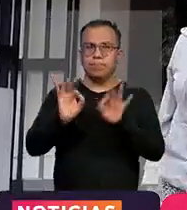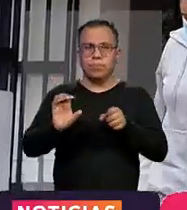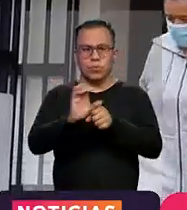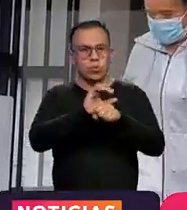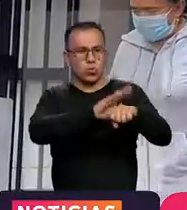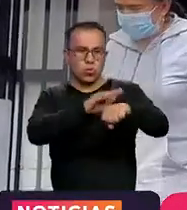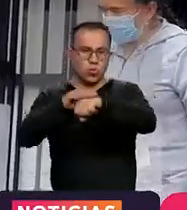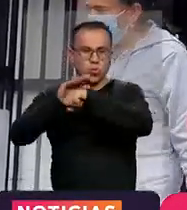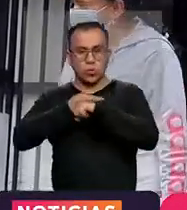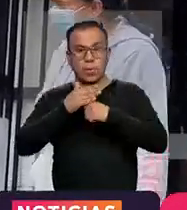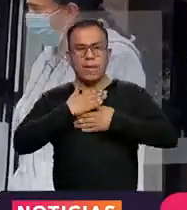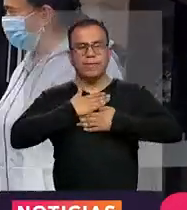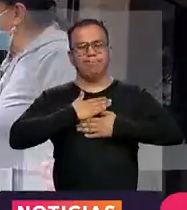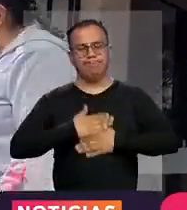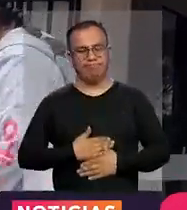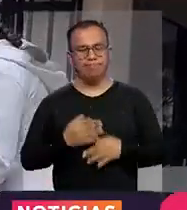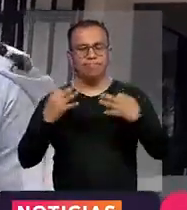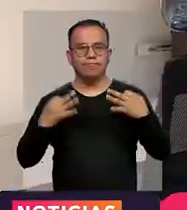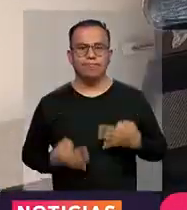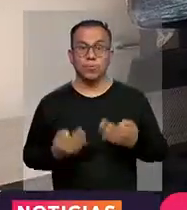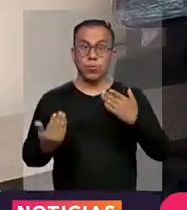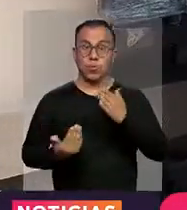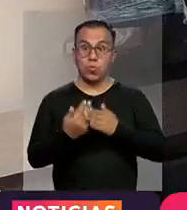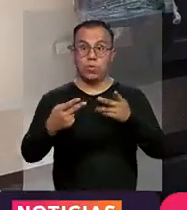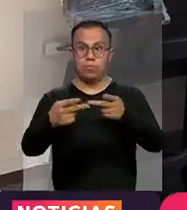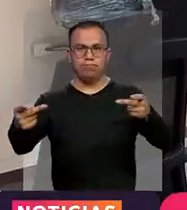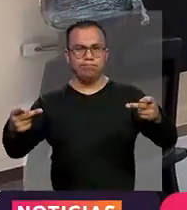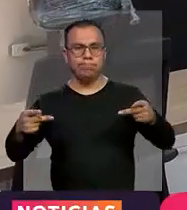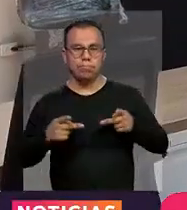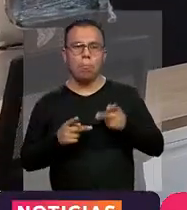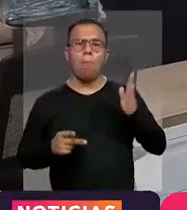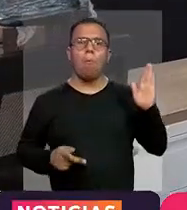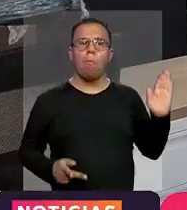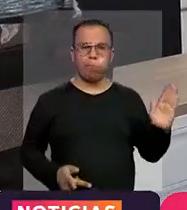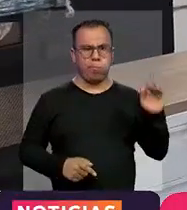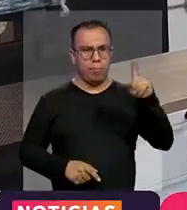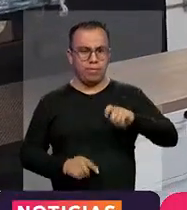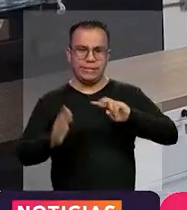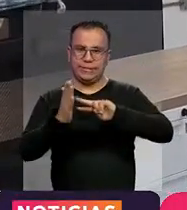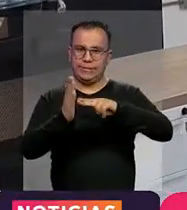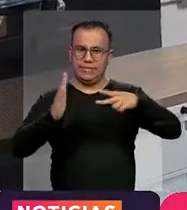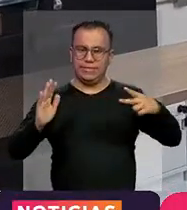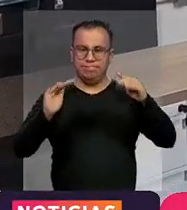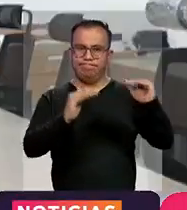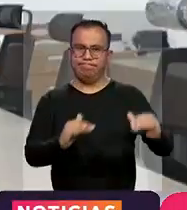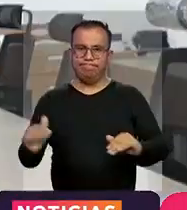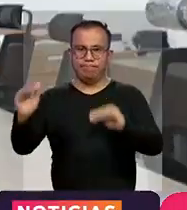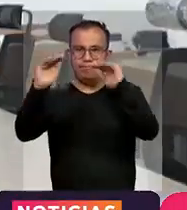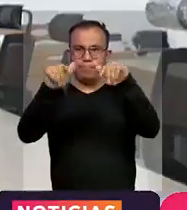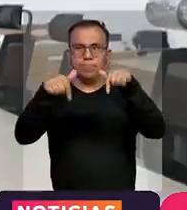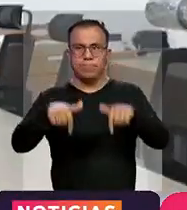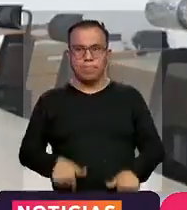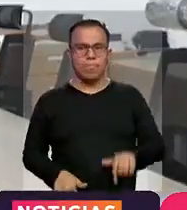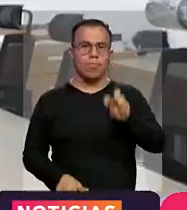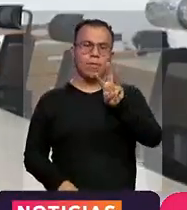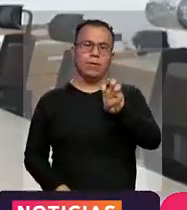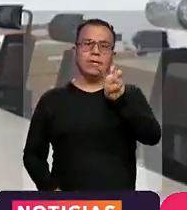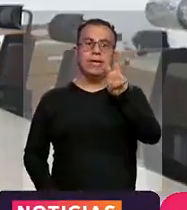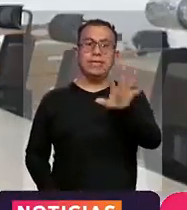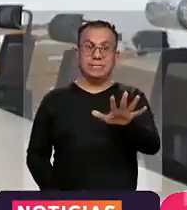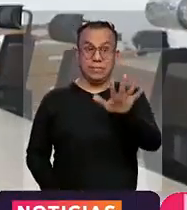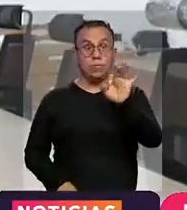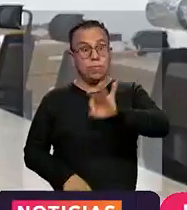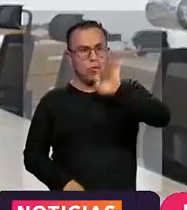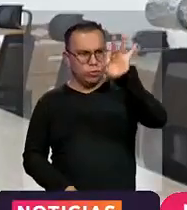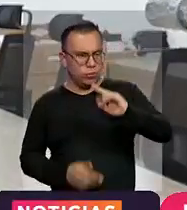para sentirse más seguros el nuevo centro especial cuenta con la implementación de tecnología de punta tenemos un avance del 85 por ciento